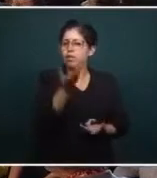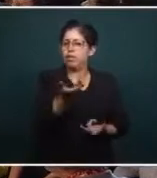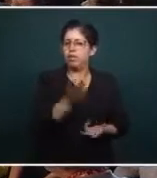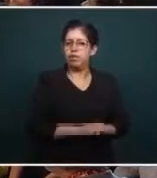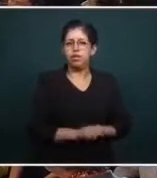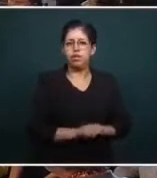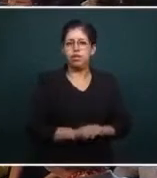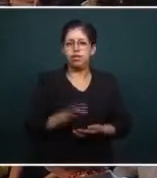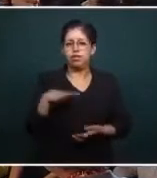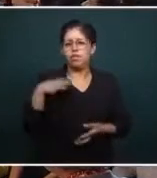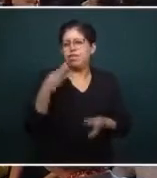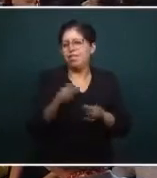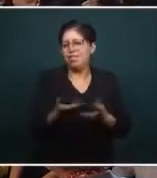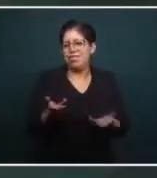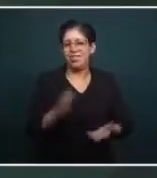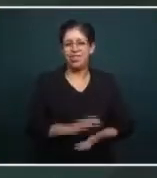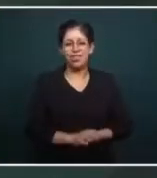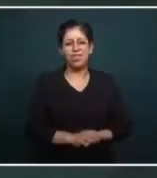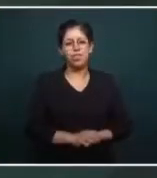very hard. comprometedor.